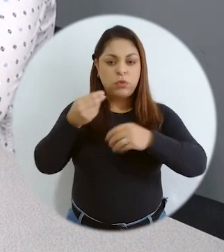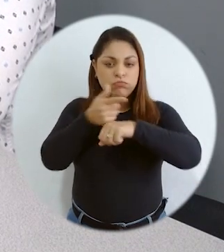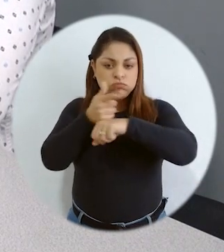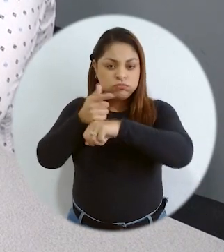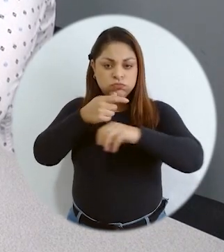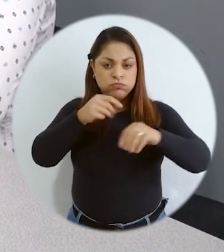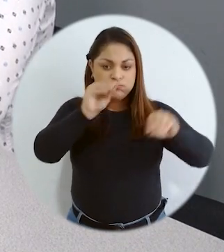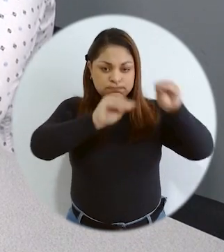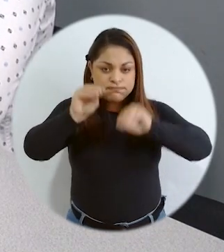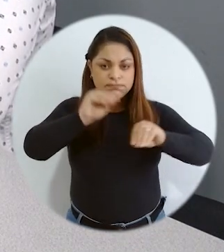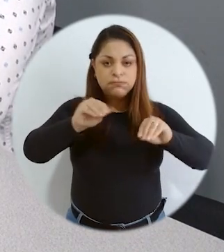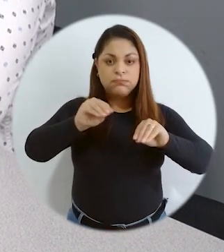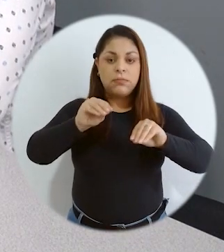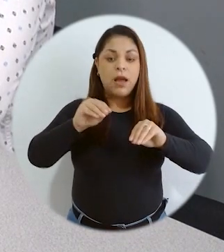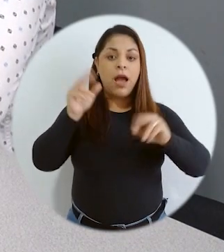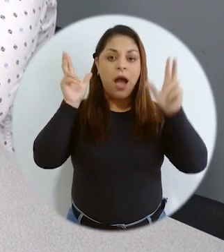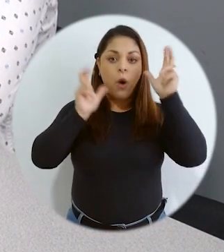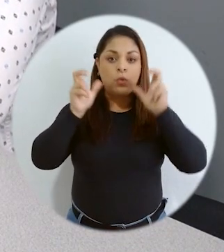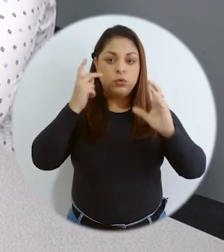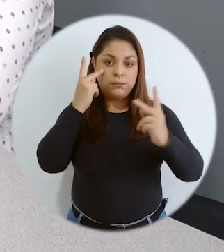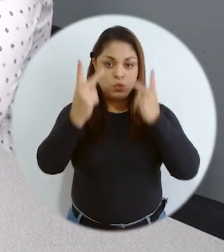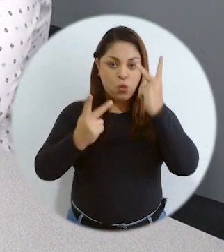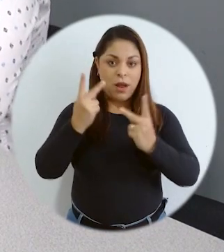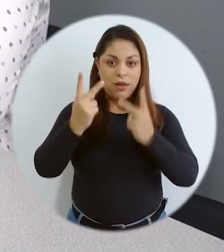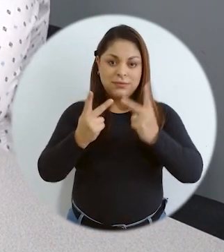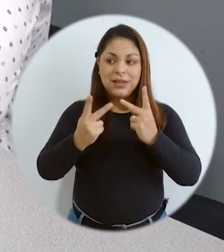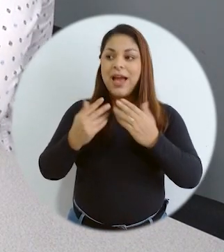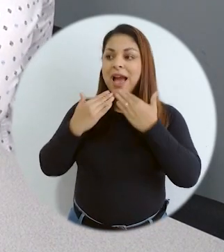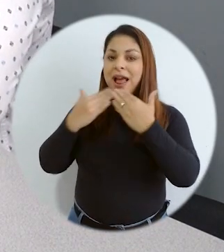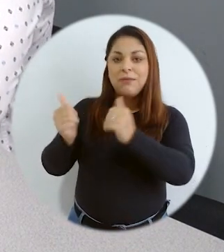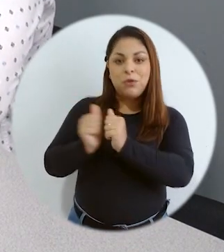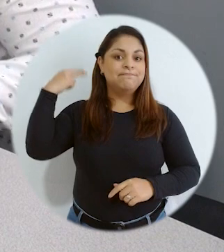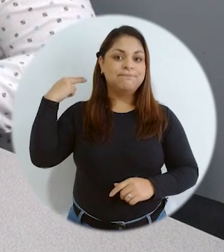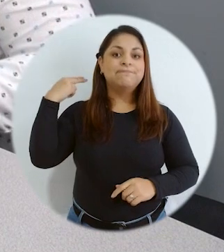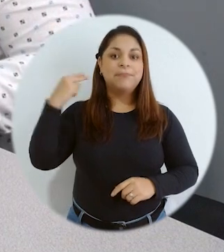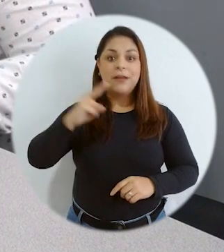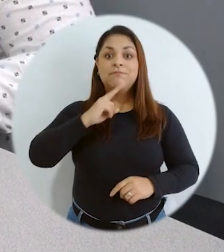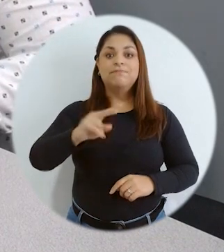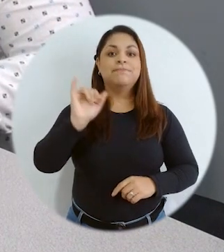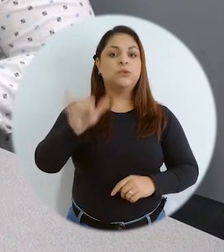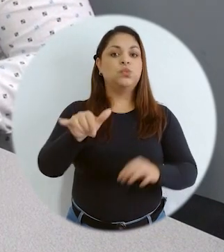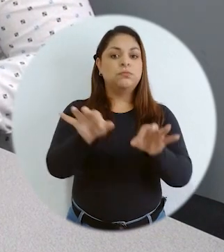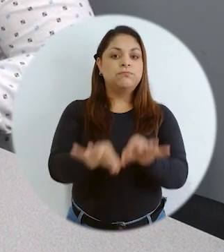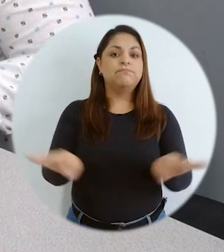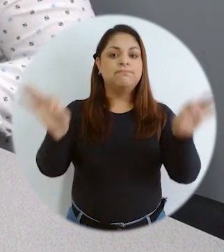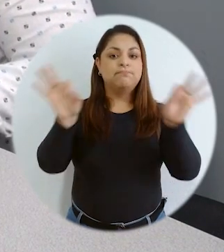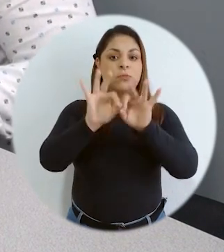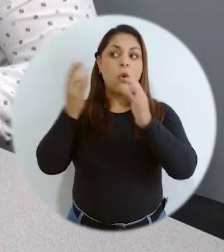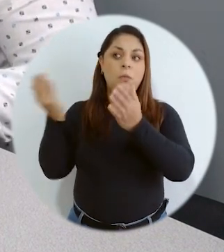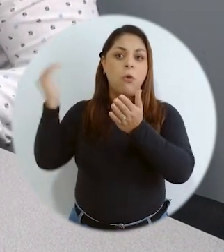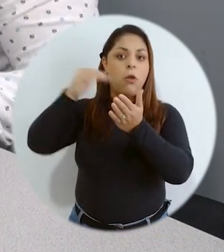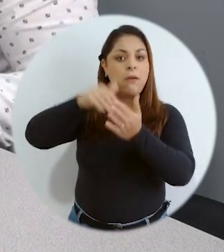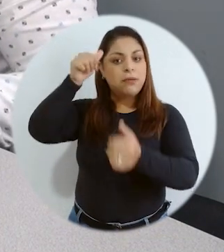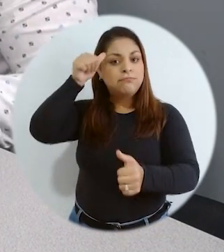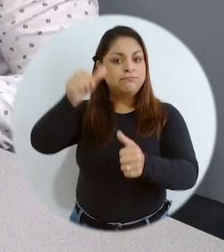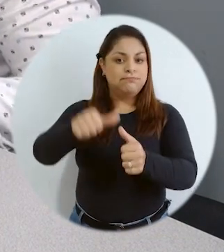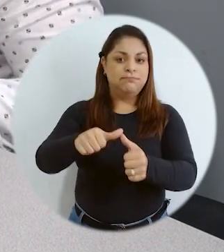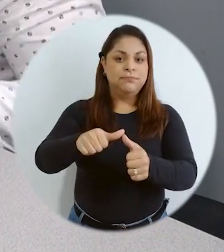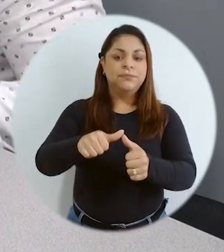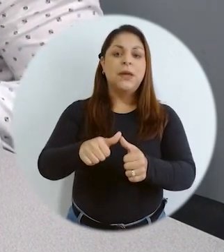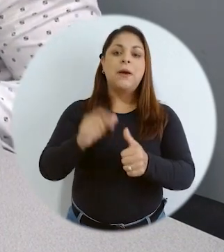Hola amigos y amigas, qué gusto que nos acompañen hoy en un episodio más de nuestro podcast Cuentas y Cuentos. En cada episodio un